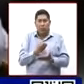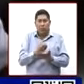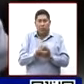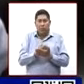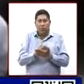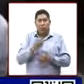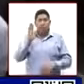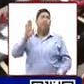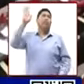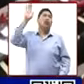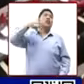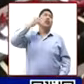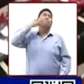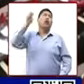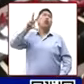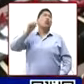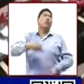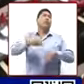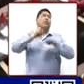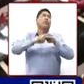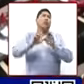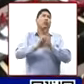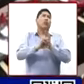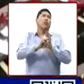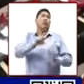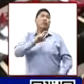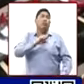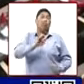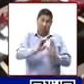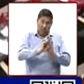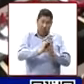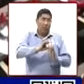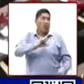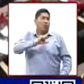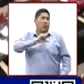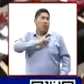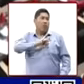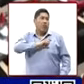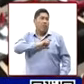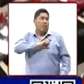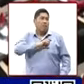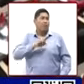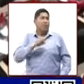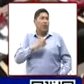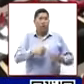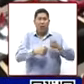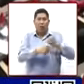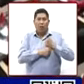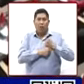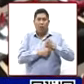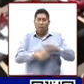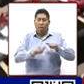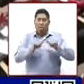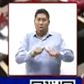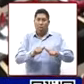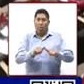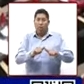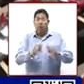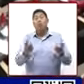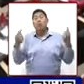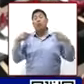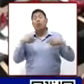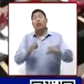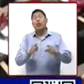Urquidi propuso incluso que sectores como la policía y las Fuerzas Armadas también deberían tener sus salarios congelados mientras la economía no